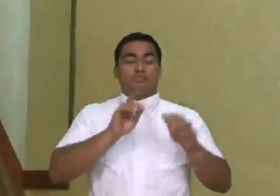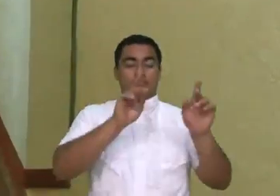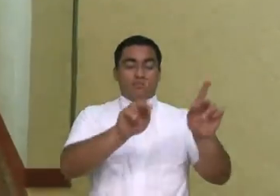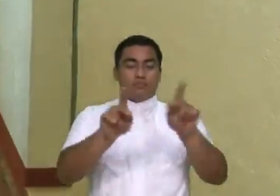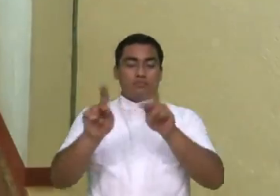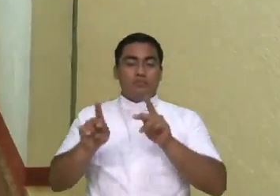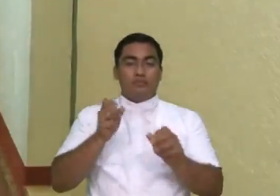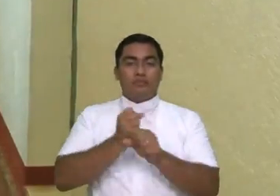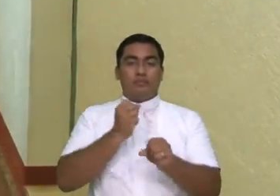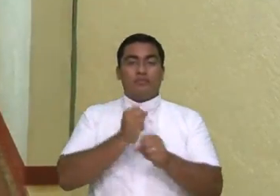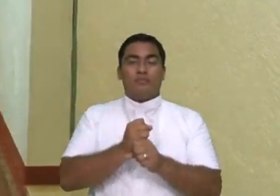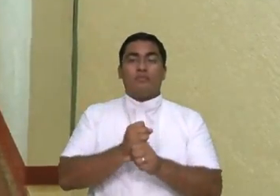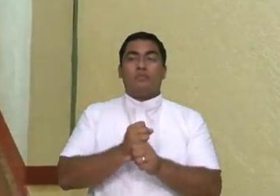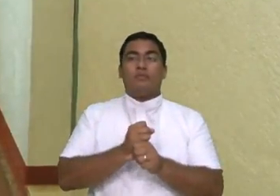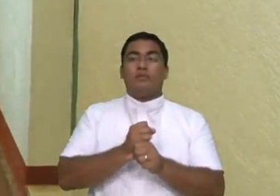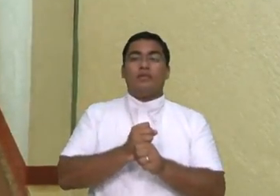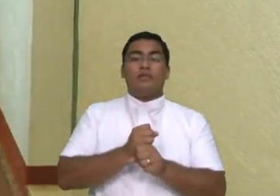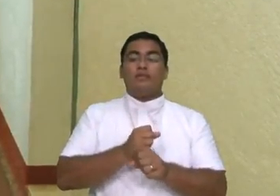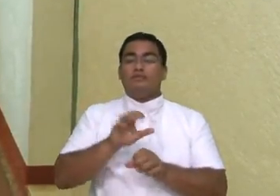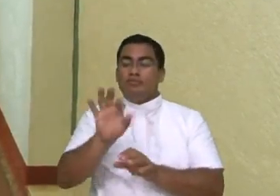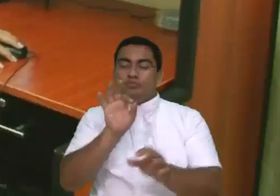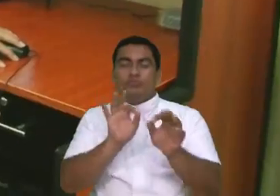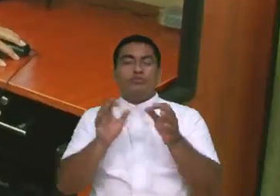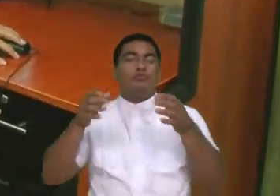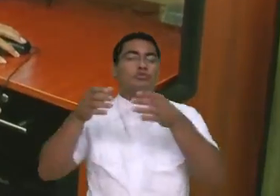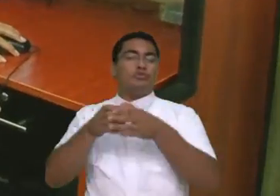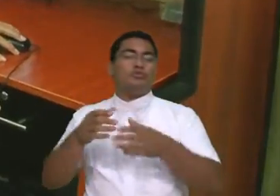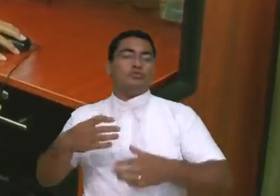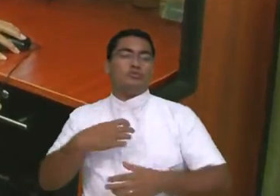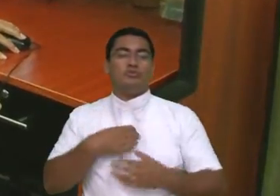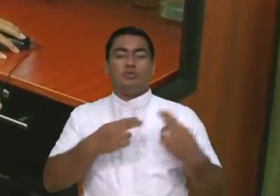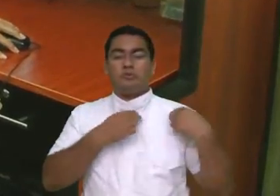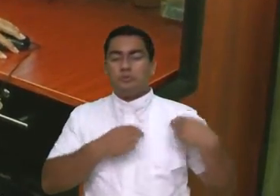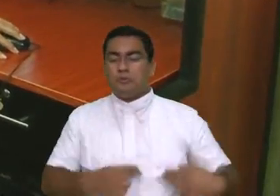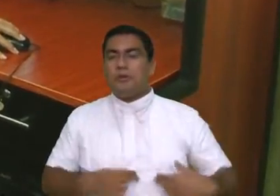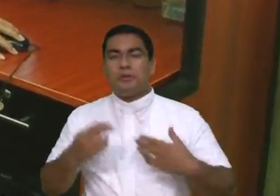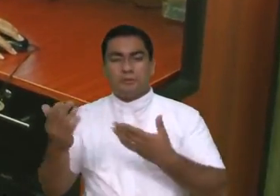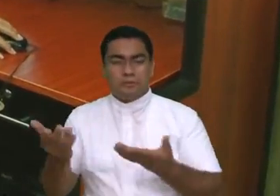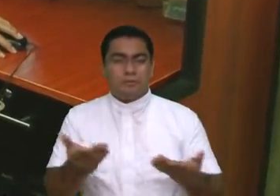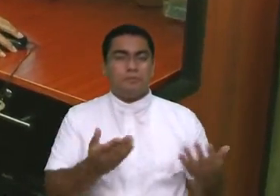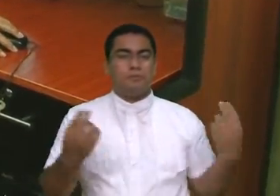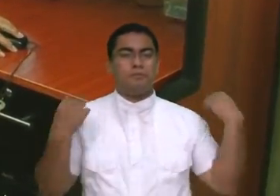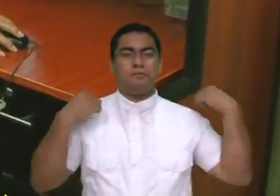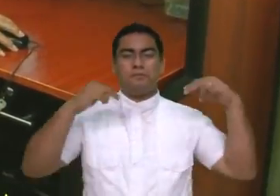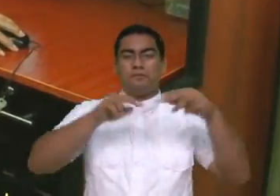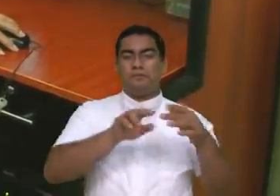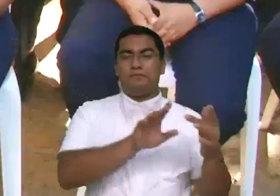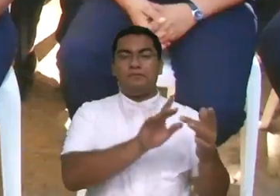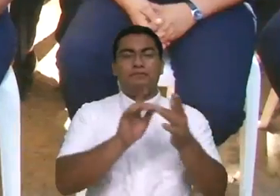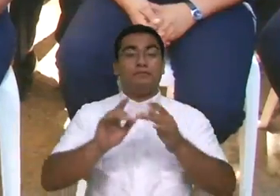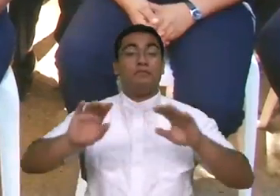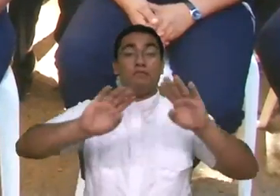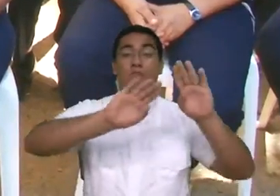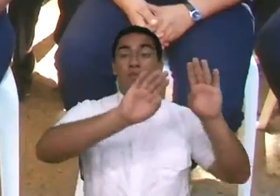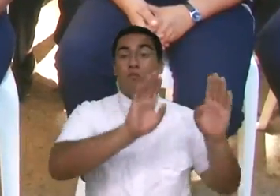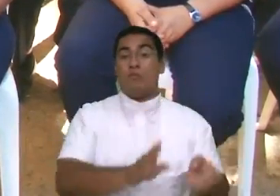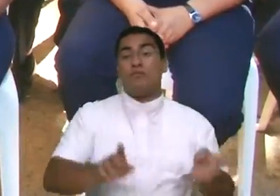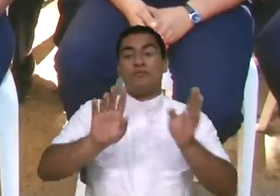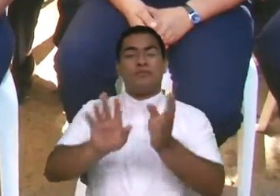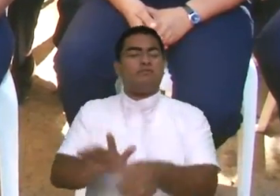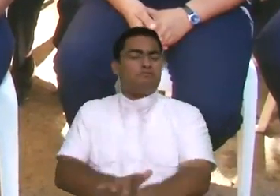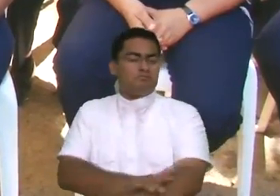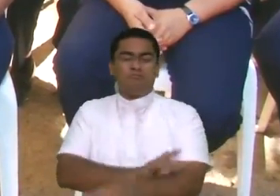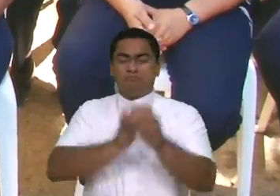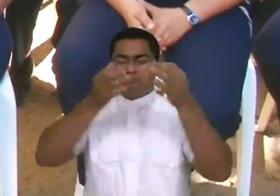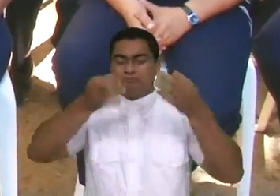en esta comisaría ha sido seleccionado por su calidad humana y su capacidad profesional. Mujeres sensibilizadas que atenderán con